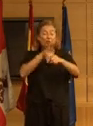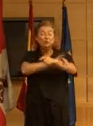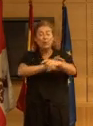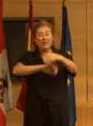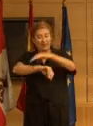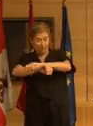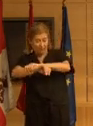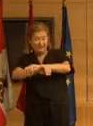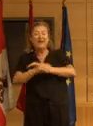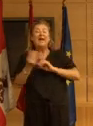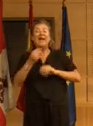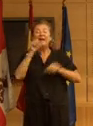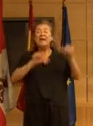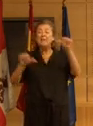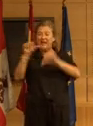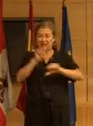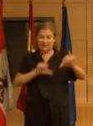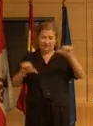sujeciones químicas.